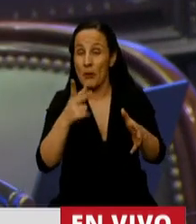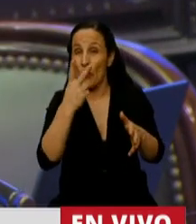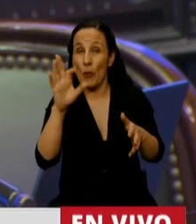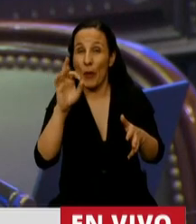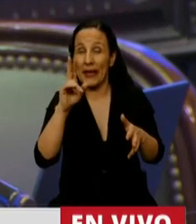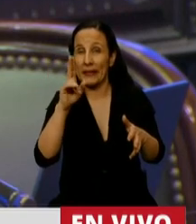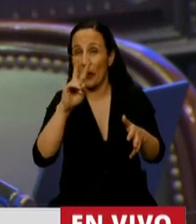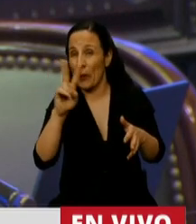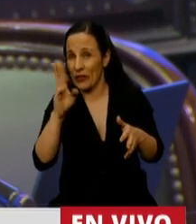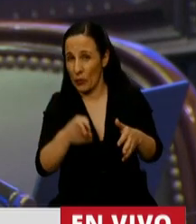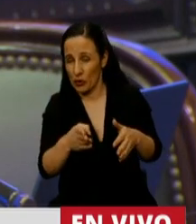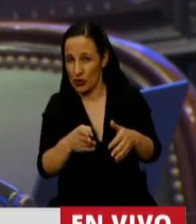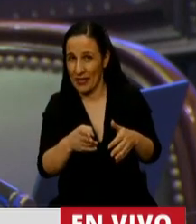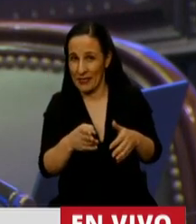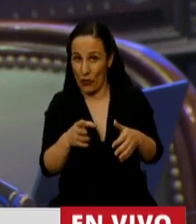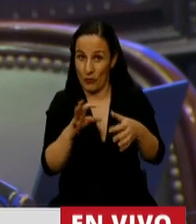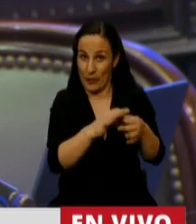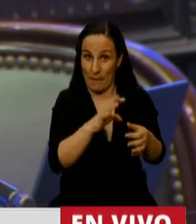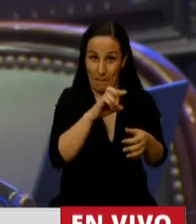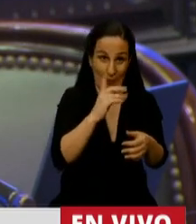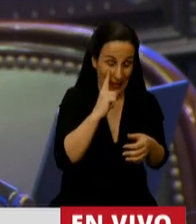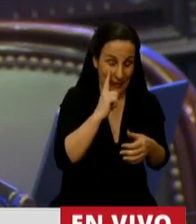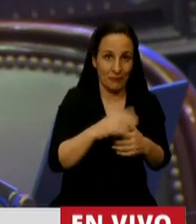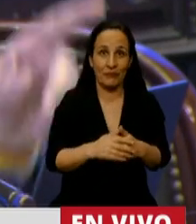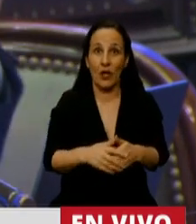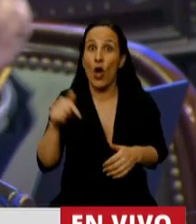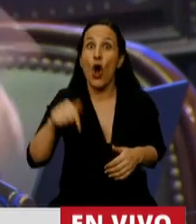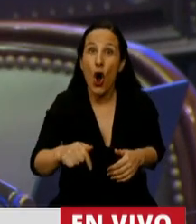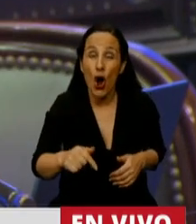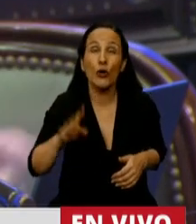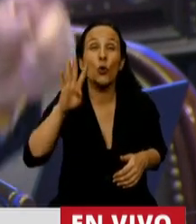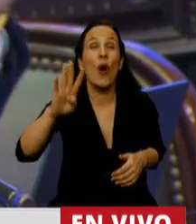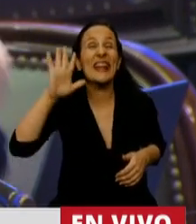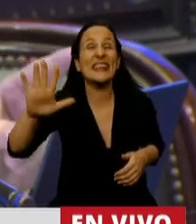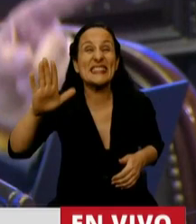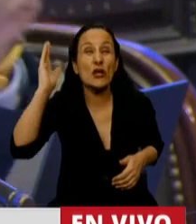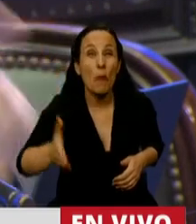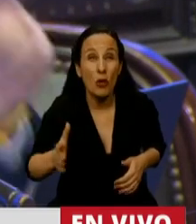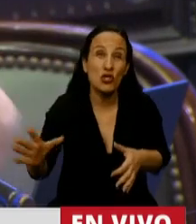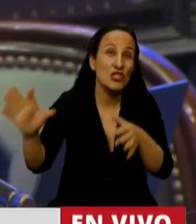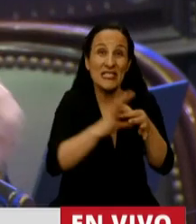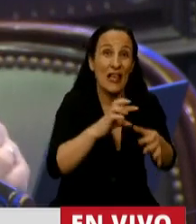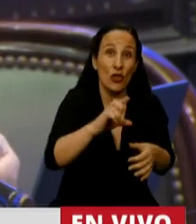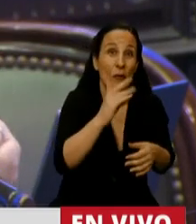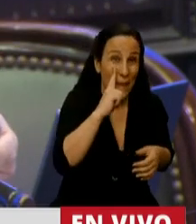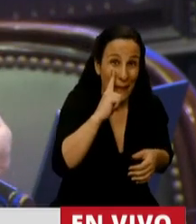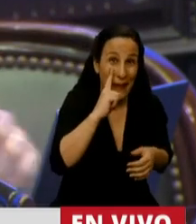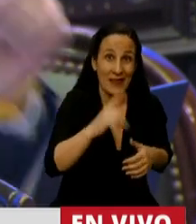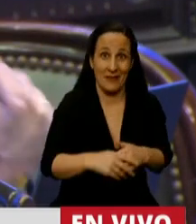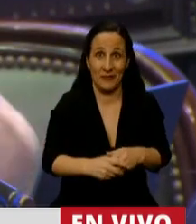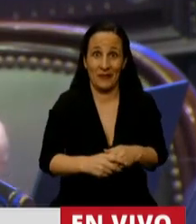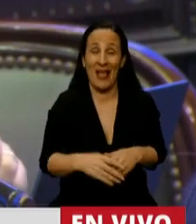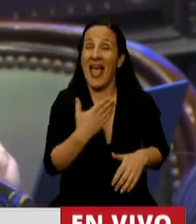20 22% del pp y en relación hoy estamos en el 45% y tenemos un estado